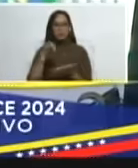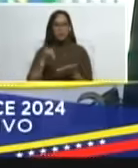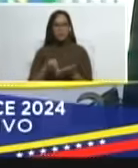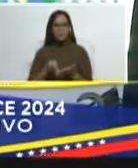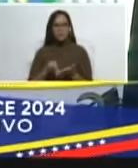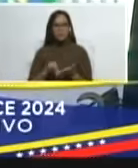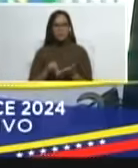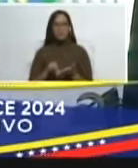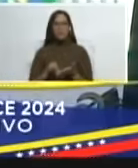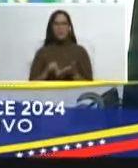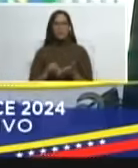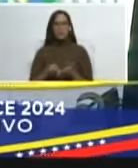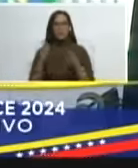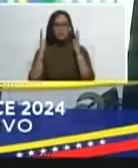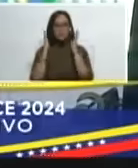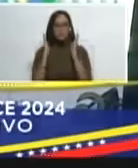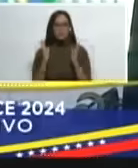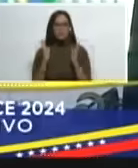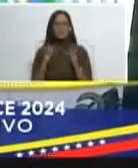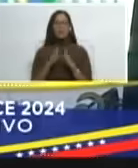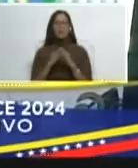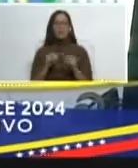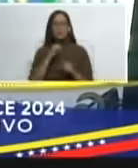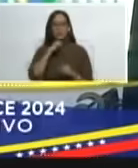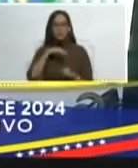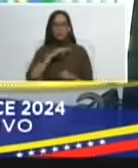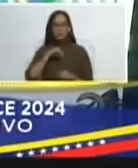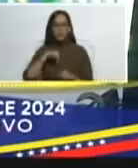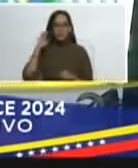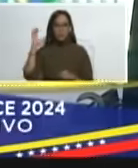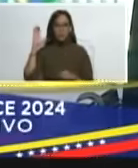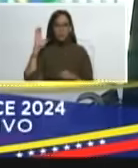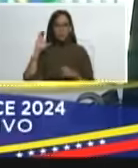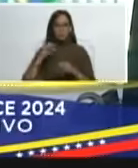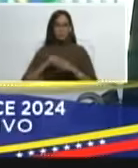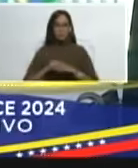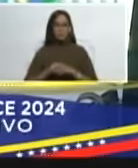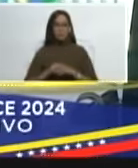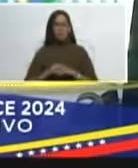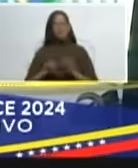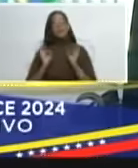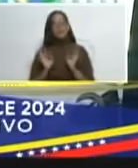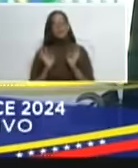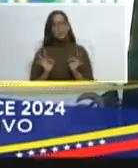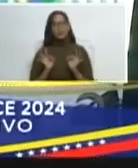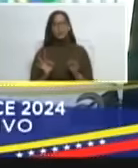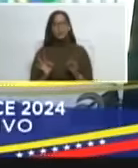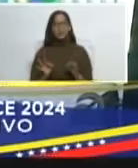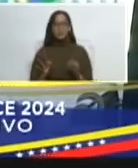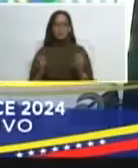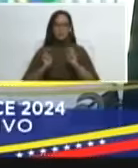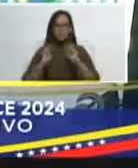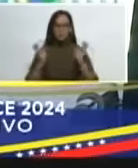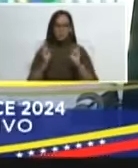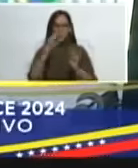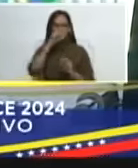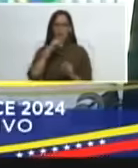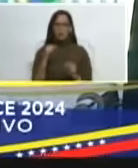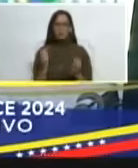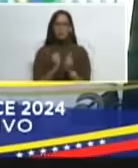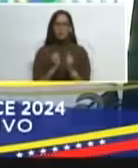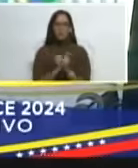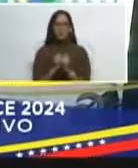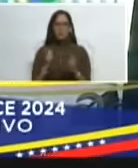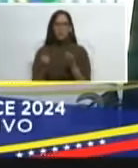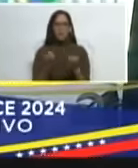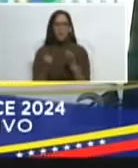es inédita en toda la historia de nuestro país. Y sobre todo cuando lo contextualizamos de los años duros de la guerra